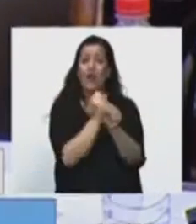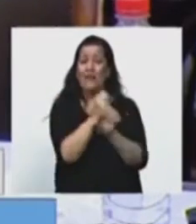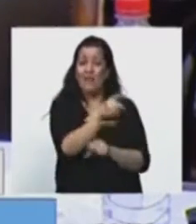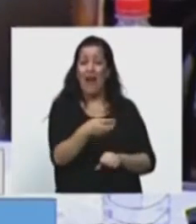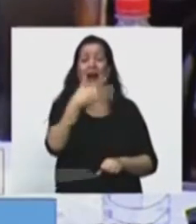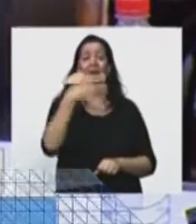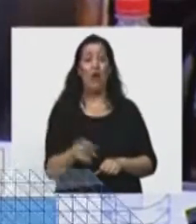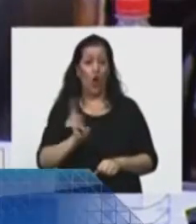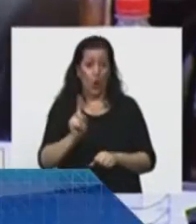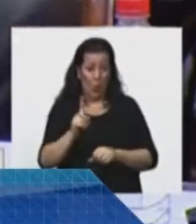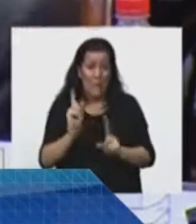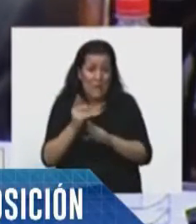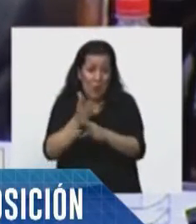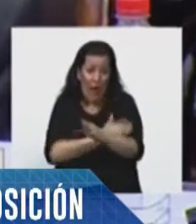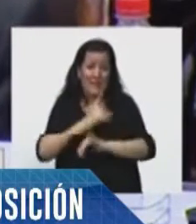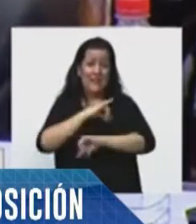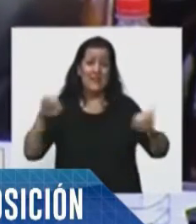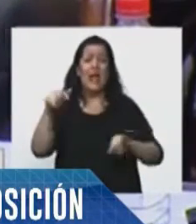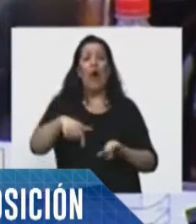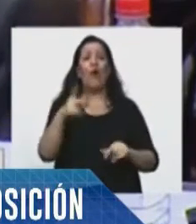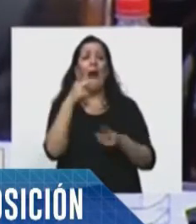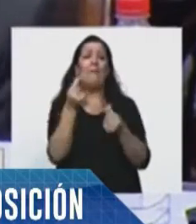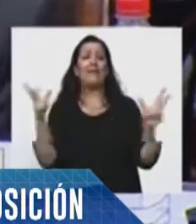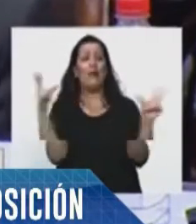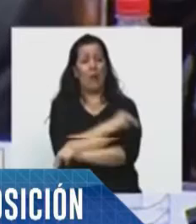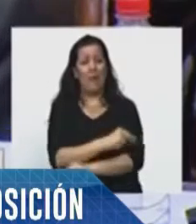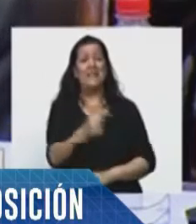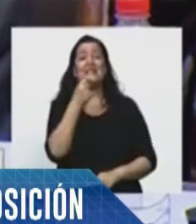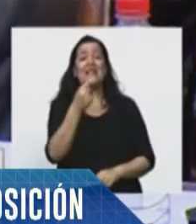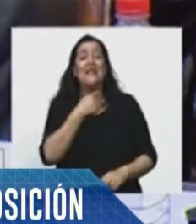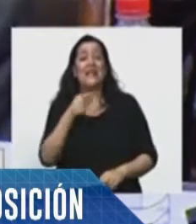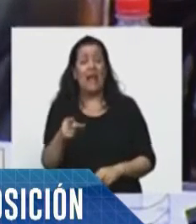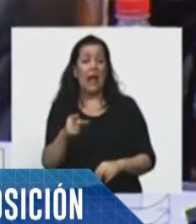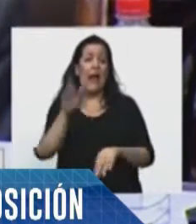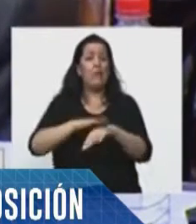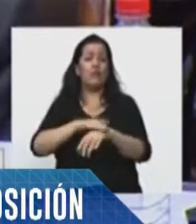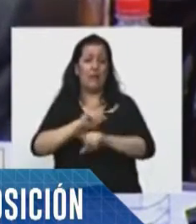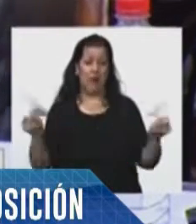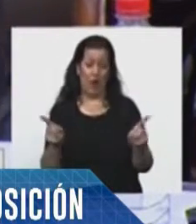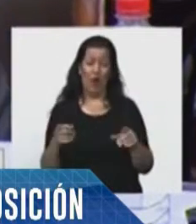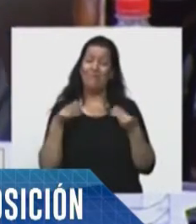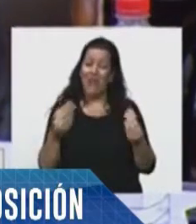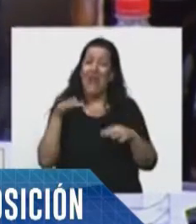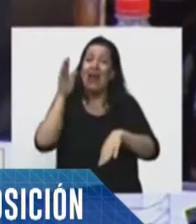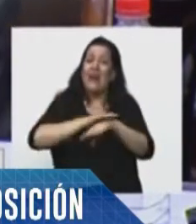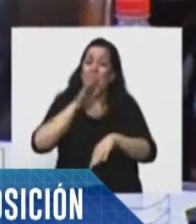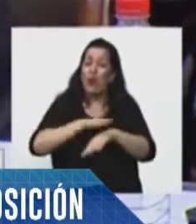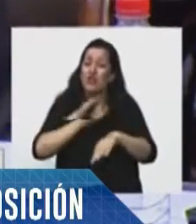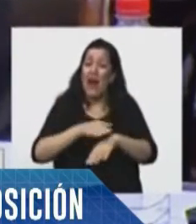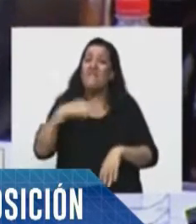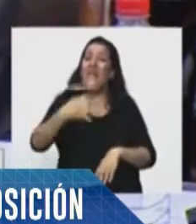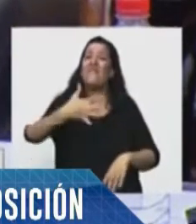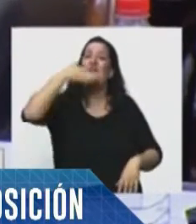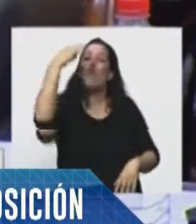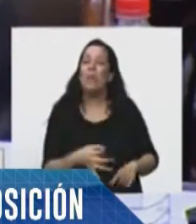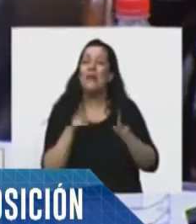quién ingresa y quién no al impuesto? El segundo punto es, como el proyecto de la oposición tiene un costo fiscal más alto, se crean nuevos